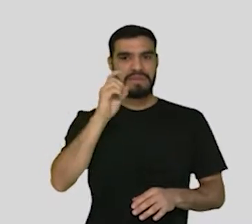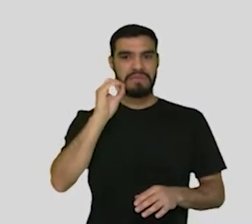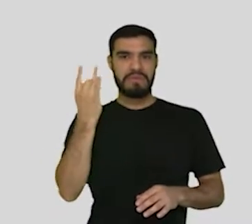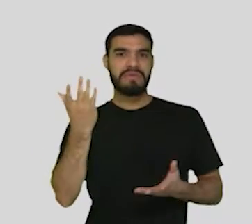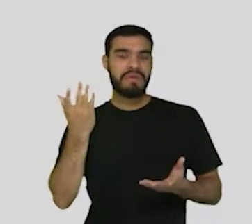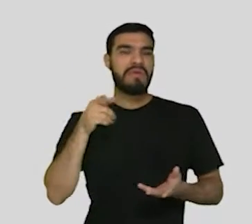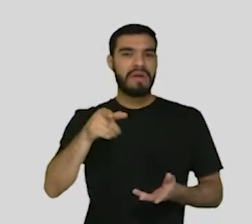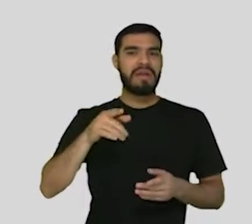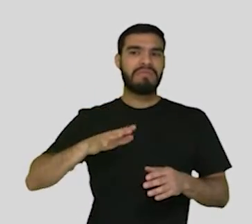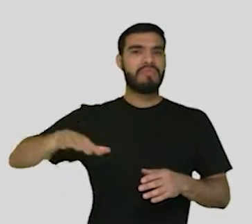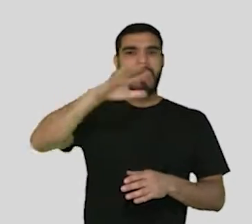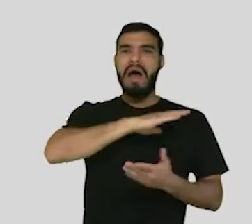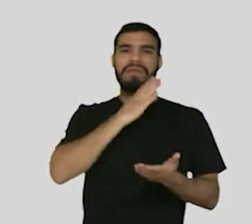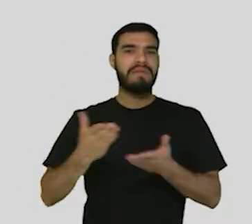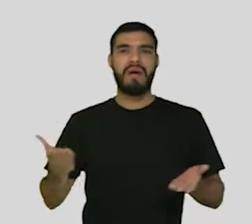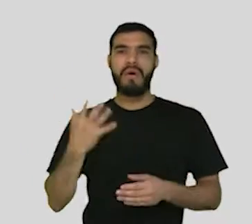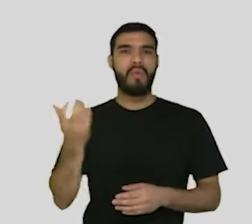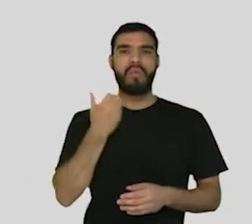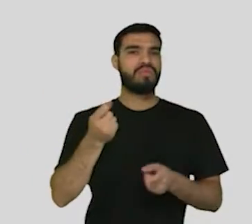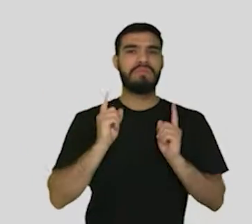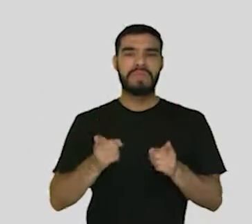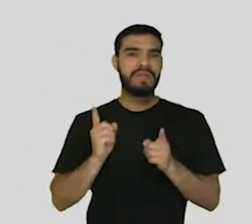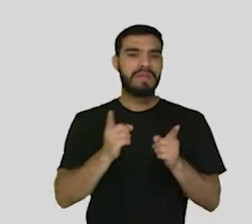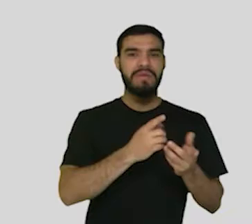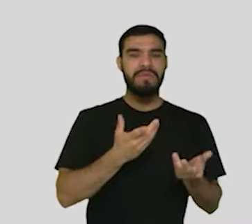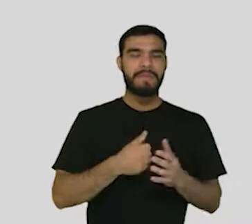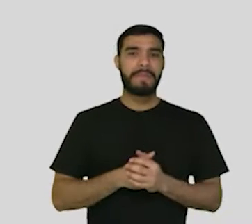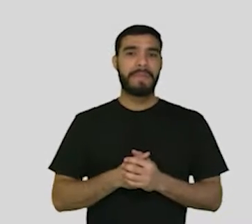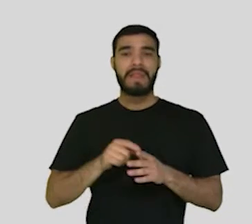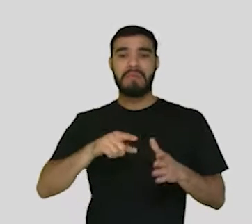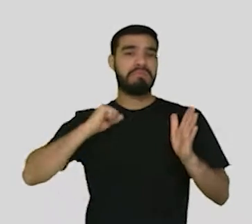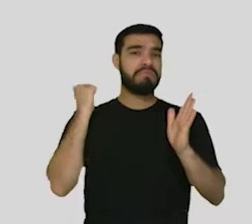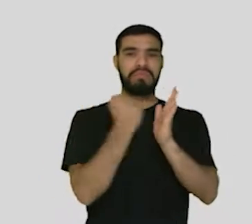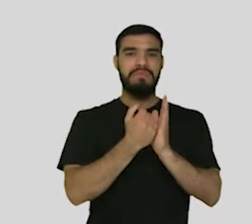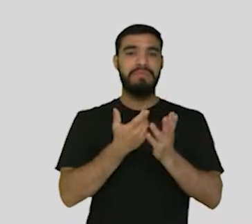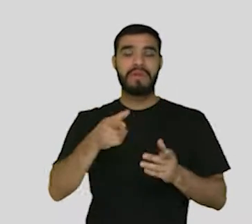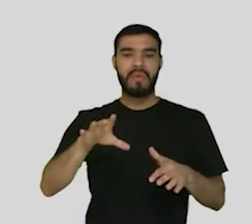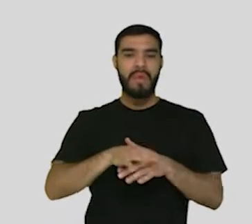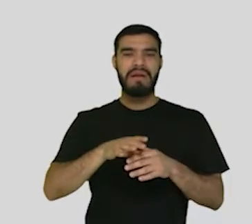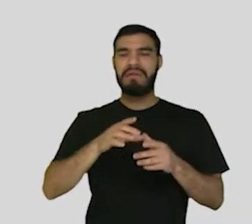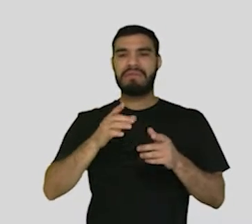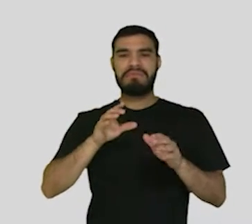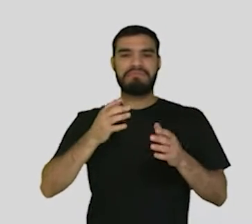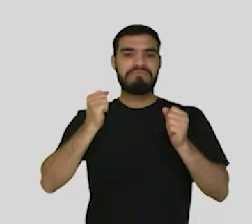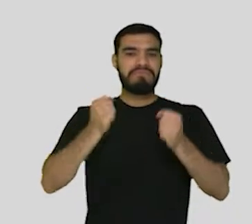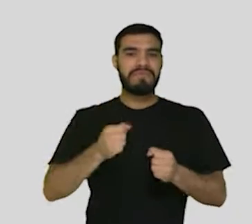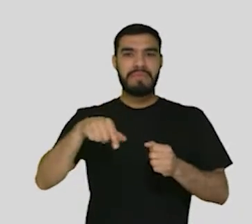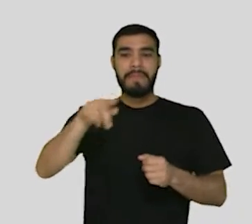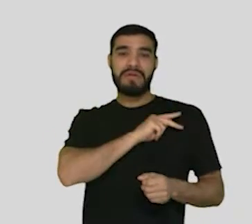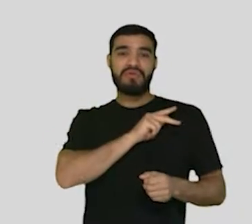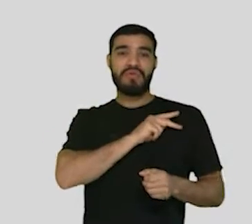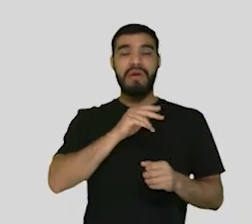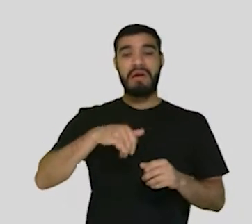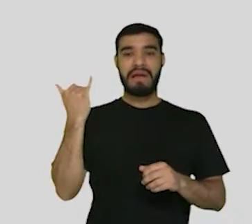umita, pisape. Todavía se sigue usando. Y que bueno, viene a estigmatizar. Oye, Jaguer es 108